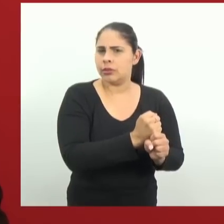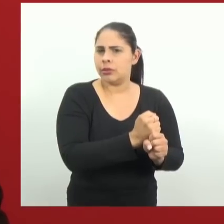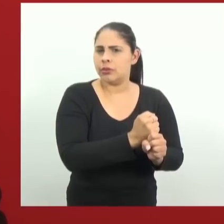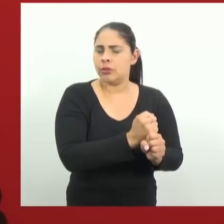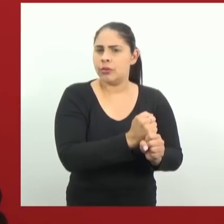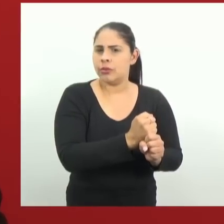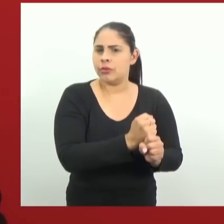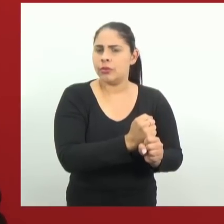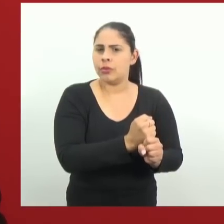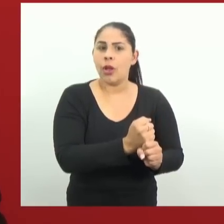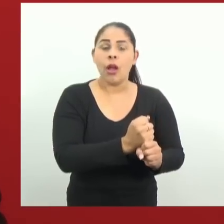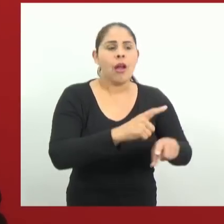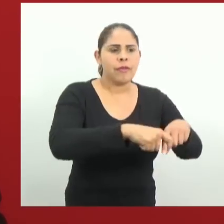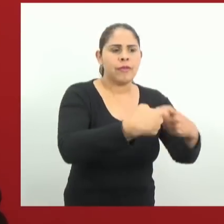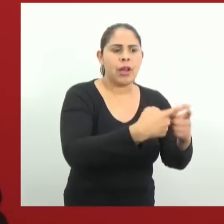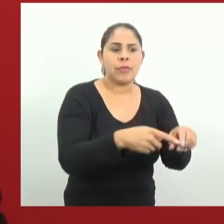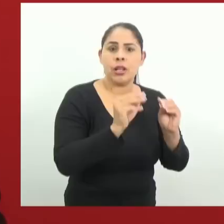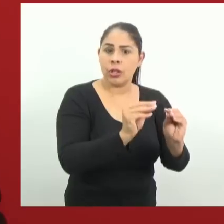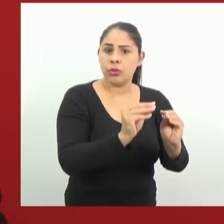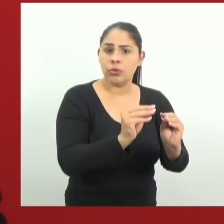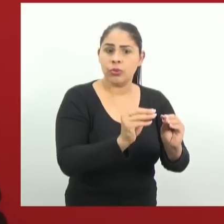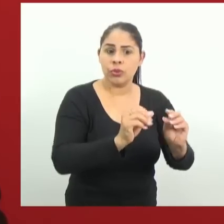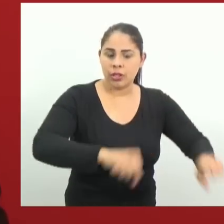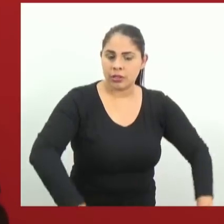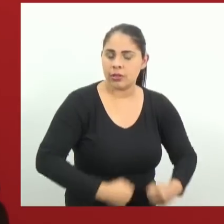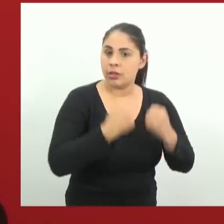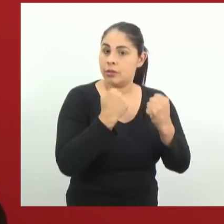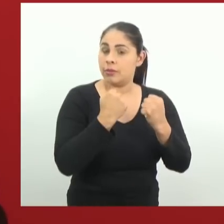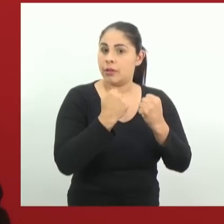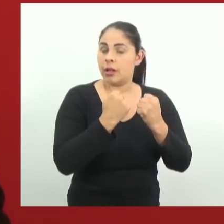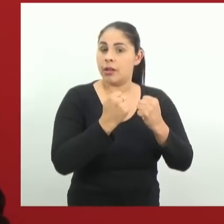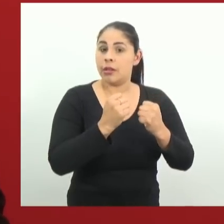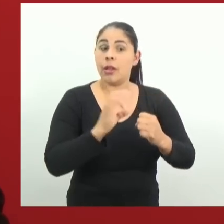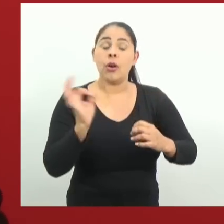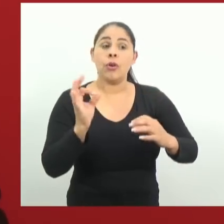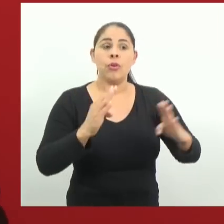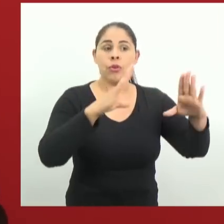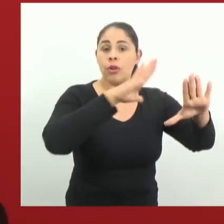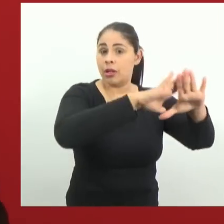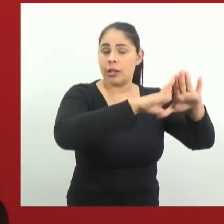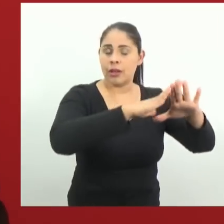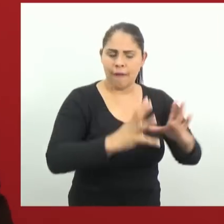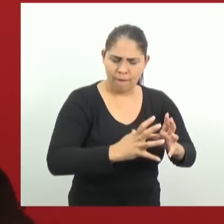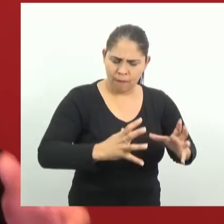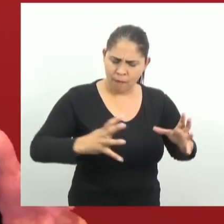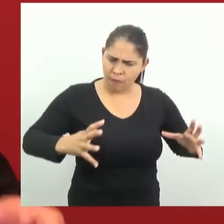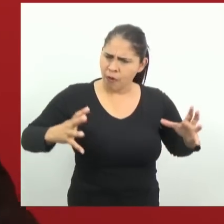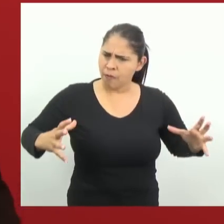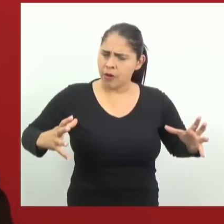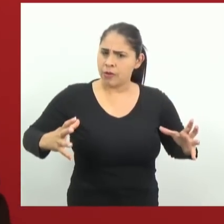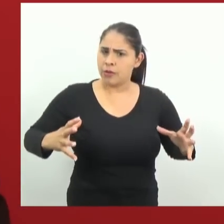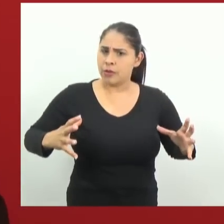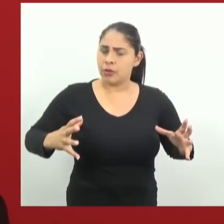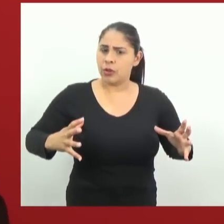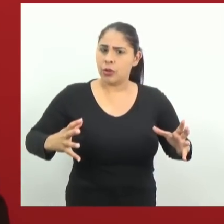¿Quieres ver el fruto que tu familia se salva? ¿Quieres ver el fruto que la iglesia, el ministerio crece? Porque eso es lo que